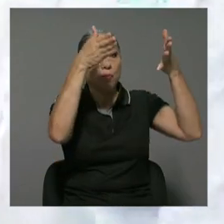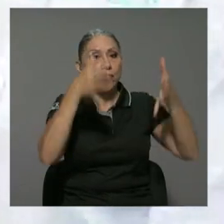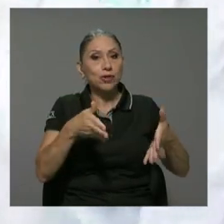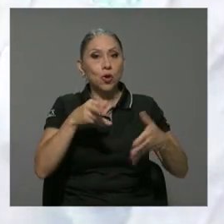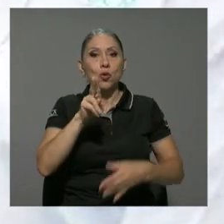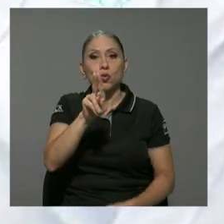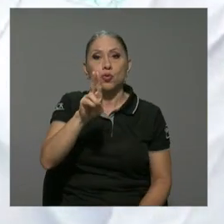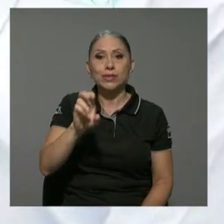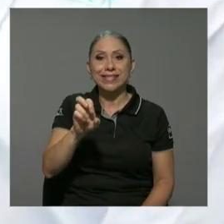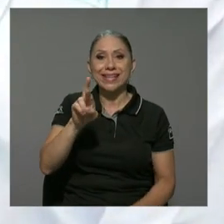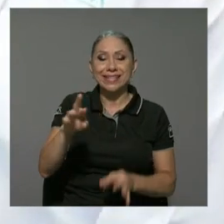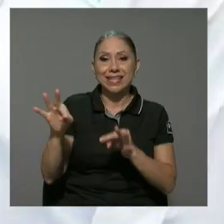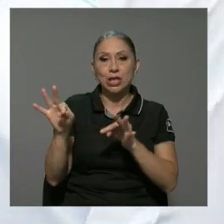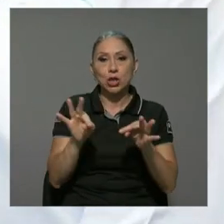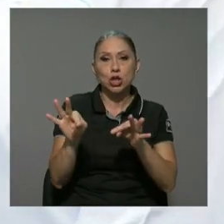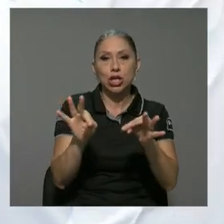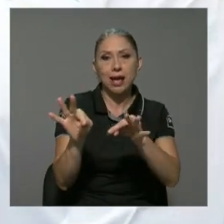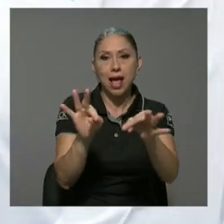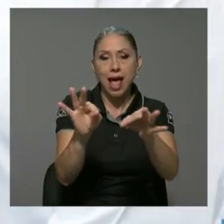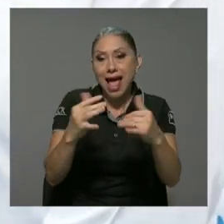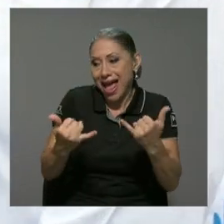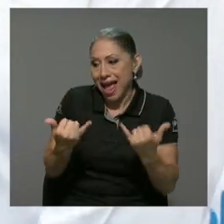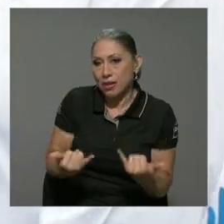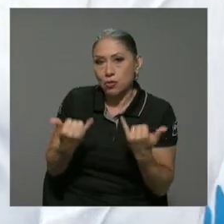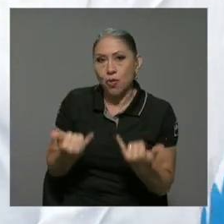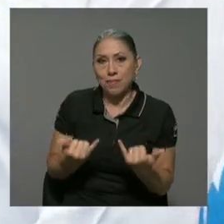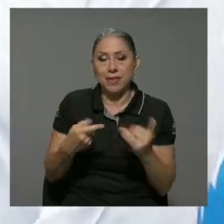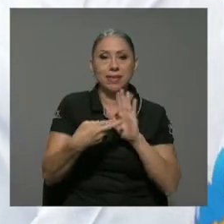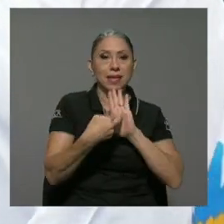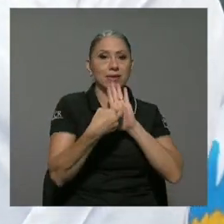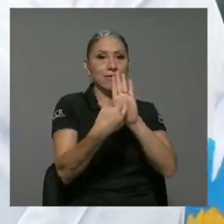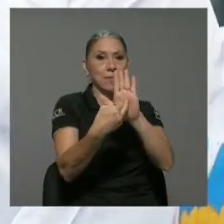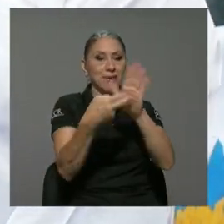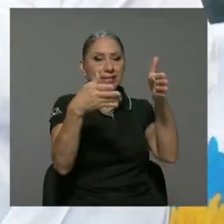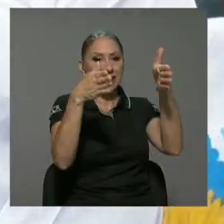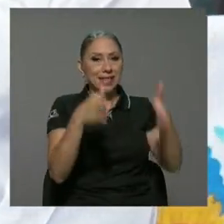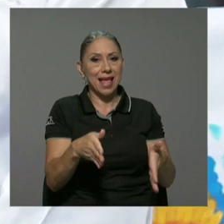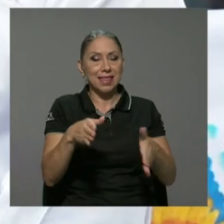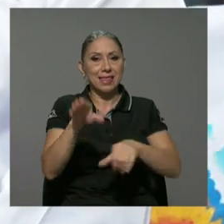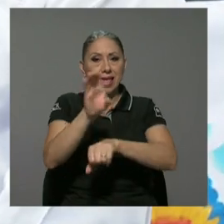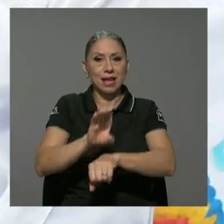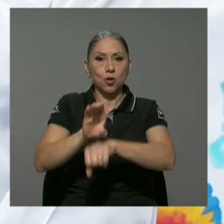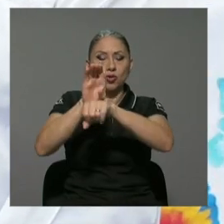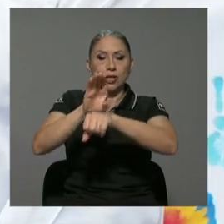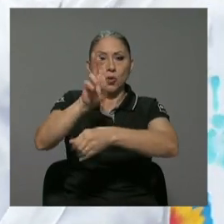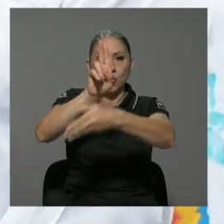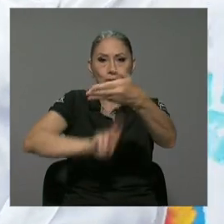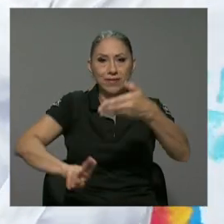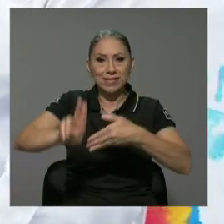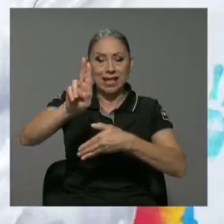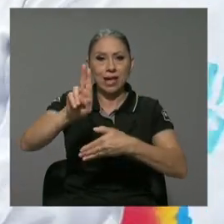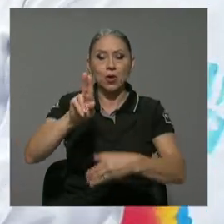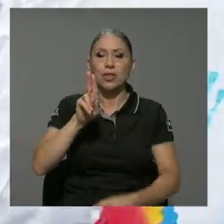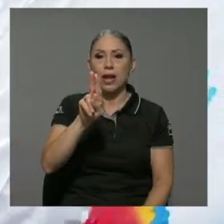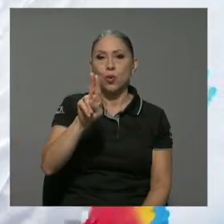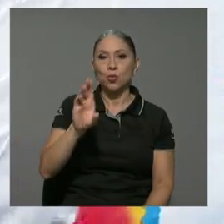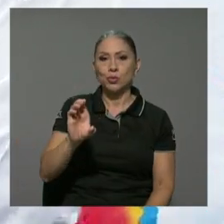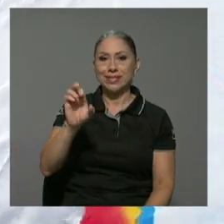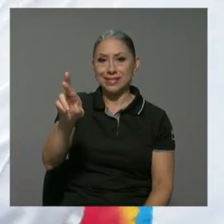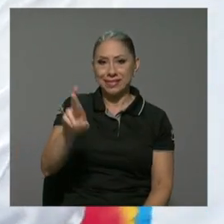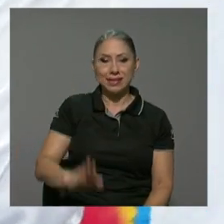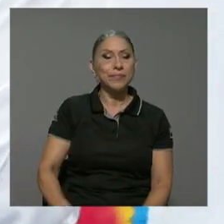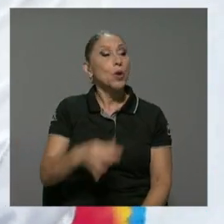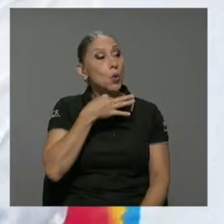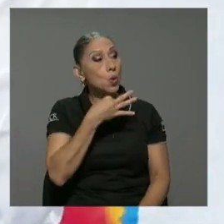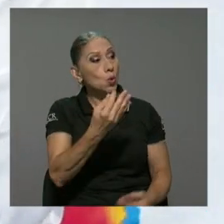Turrialba y actualmente está como representante en el Consejo Universitario de la Universidad de Costa Rica.